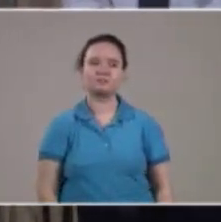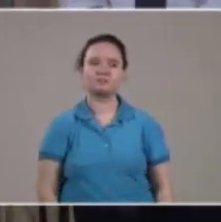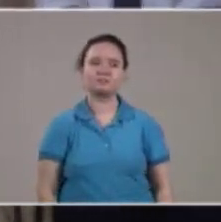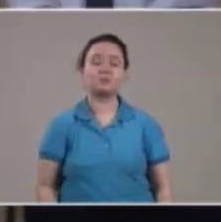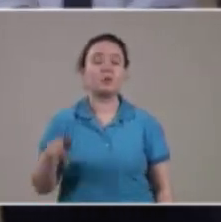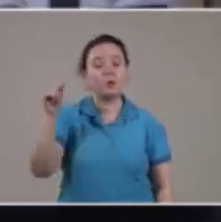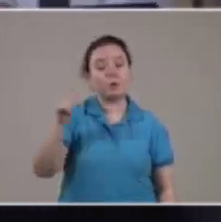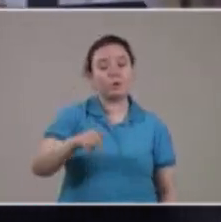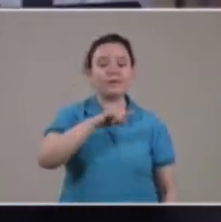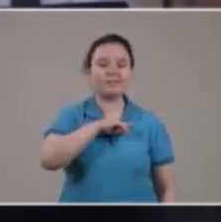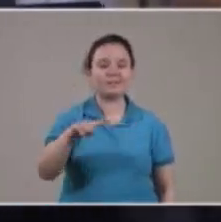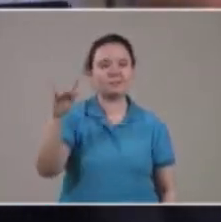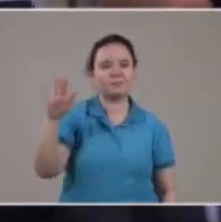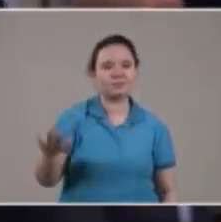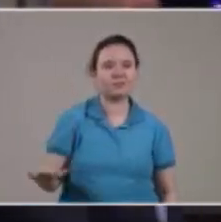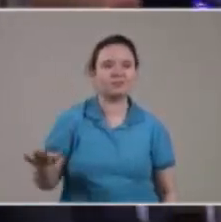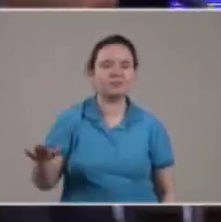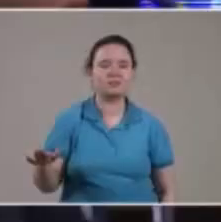Hoy estamos acá.